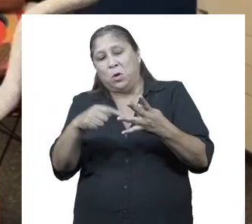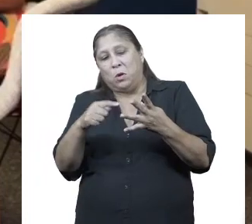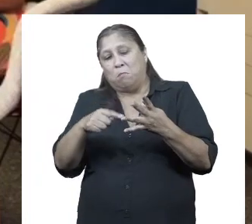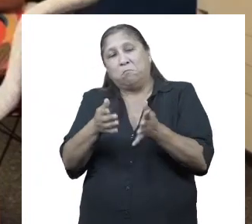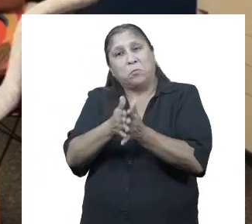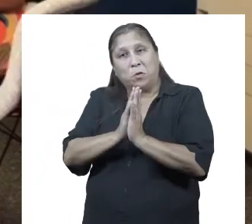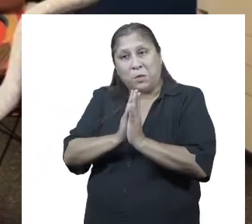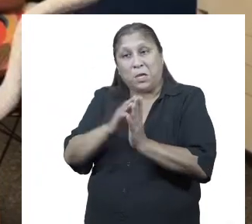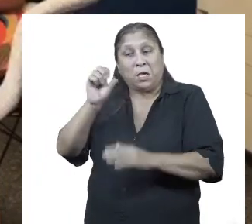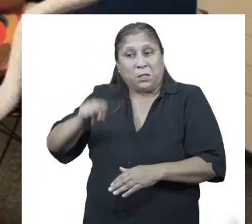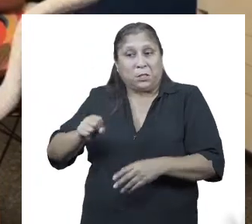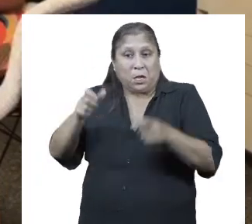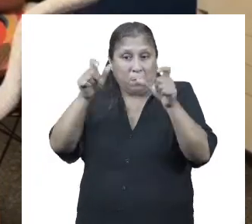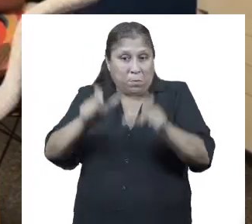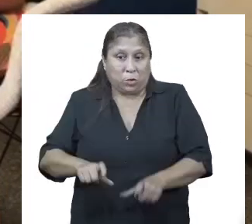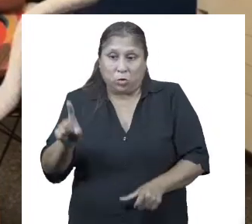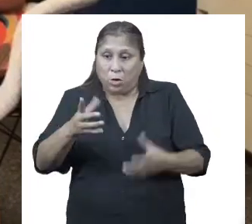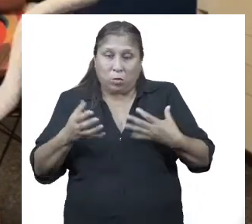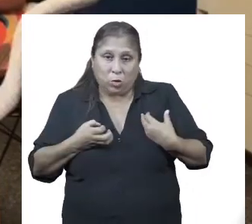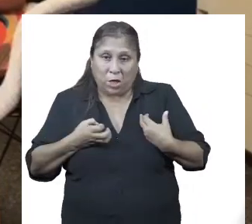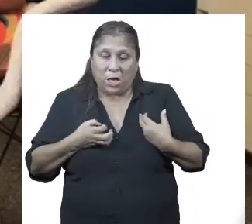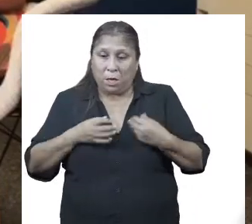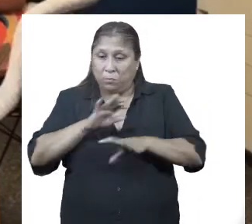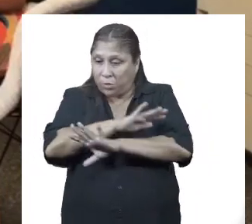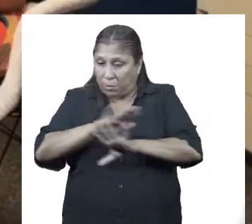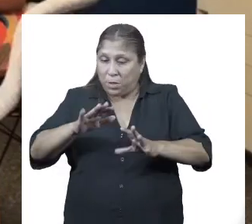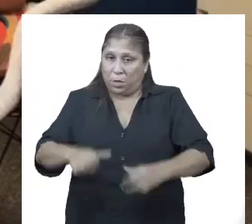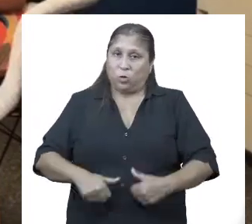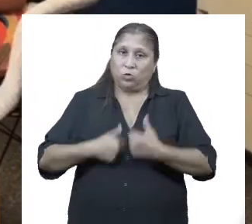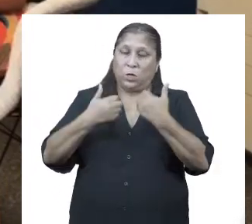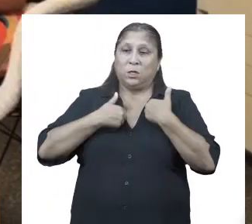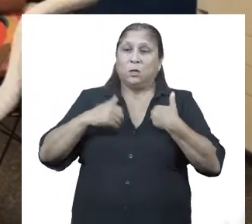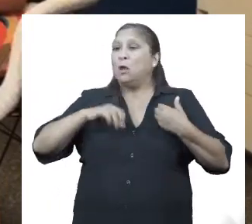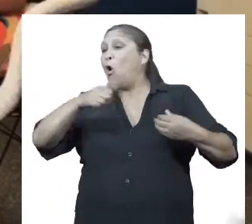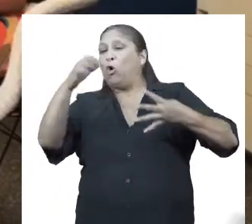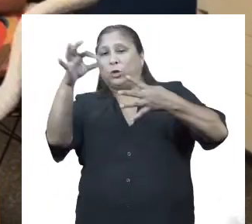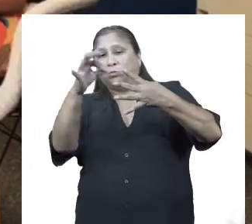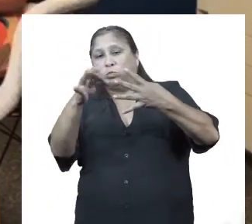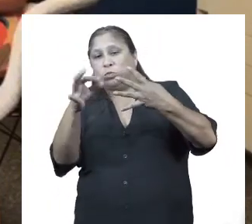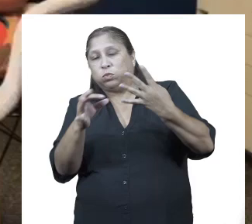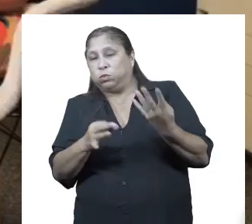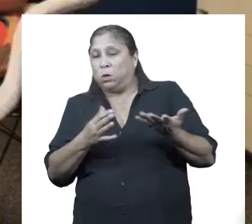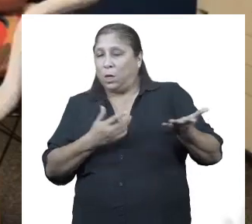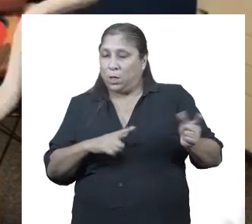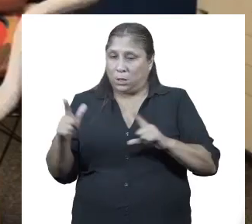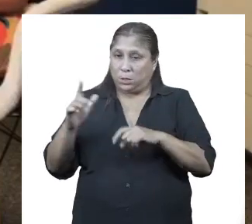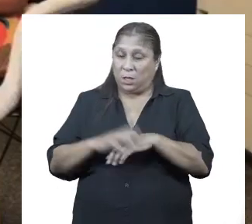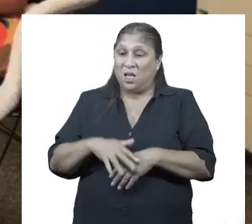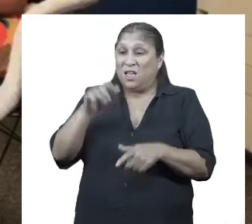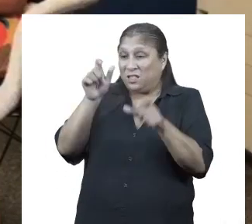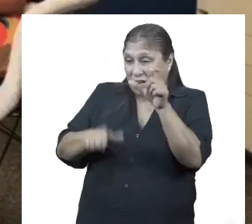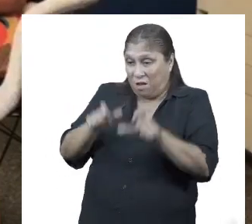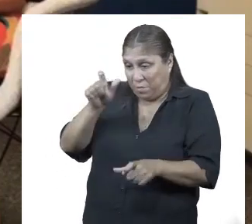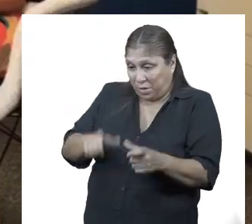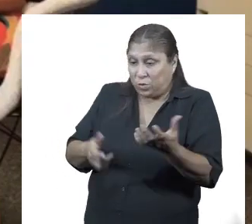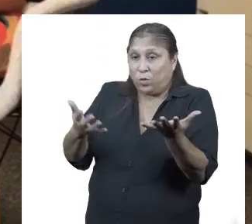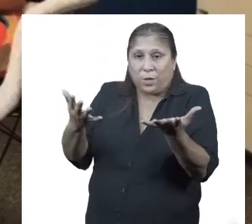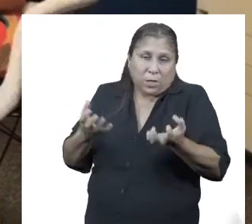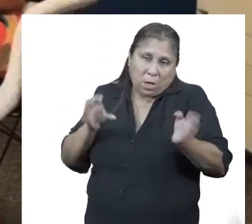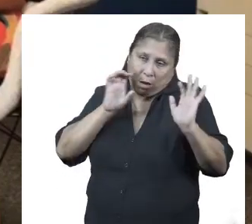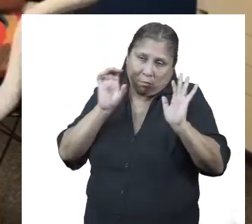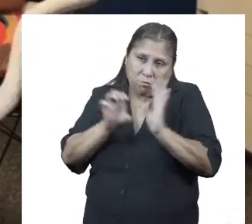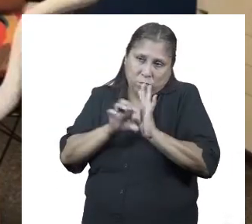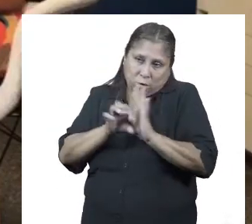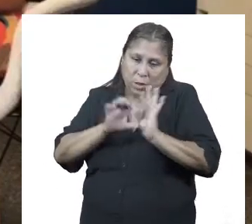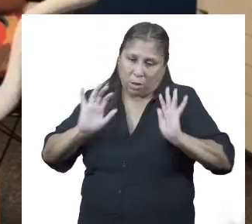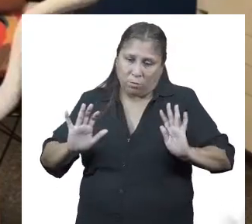que lo solicite. Si la persona no quiere cesar con su vida, tiene que tener otras opciones a la mano. Si la persona quiere, por ejemplo,